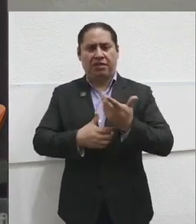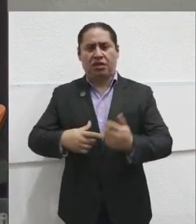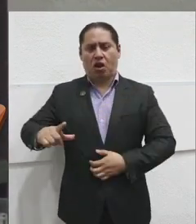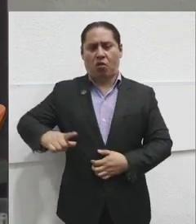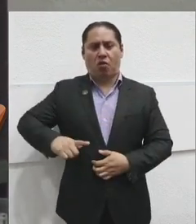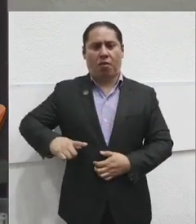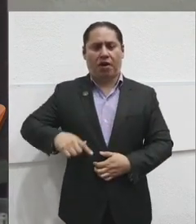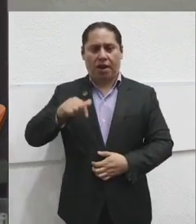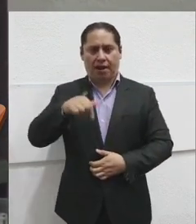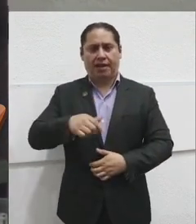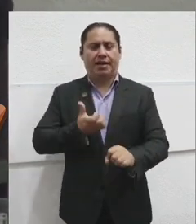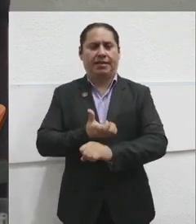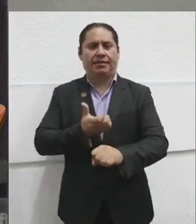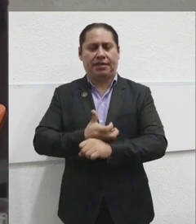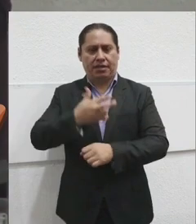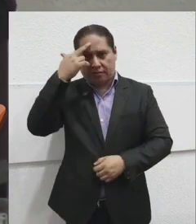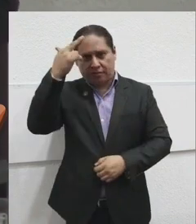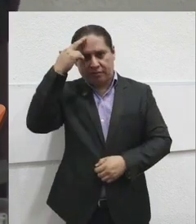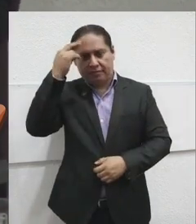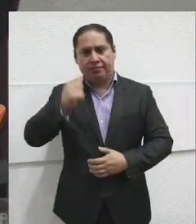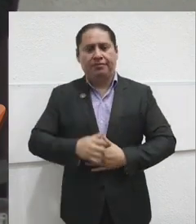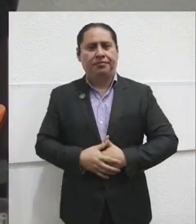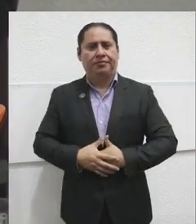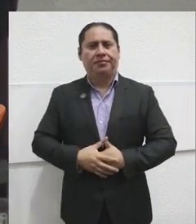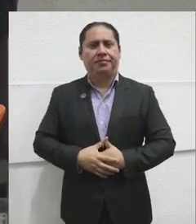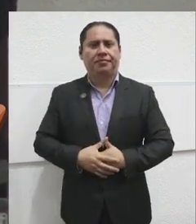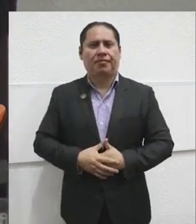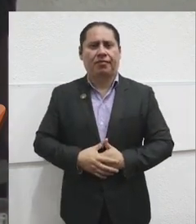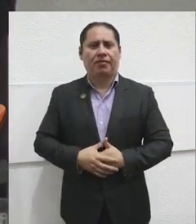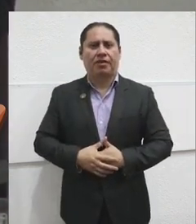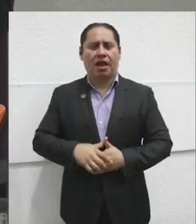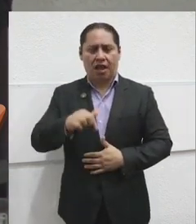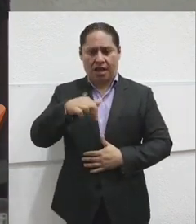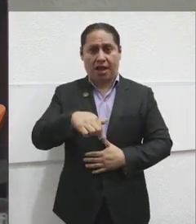gobernador de Chiapas, Rutilio Escandón Cadenas.